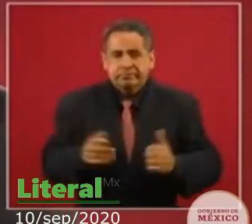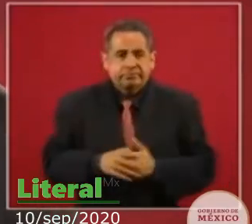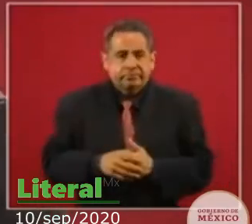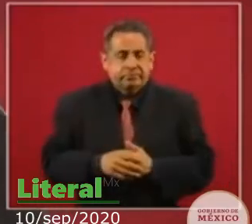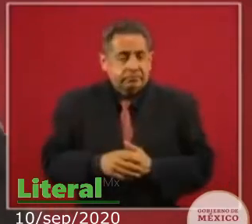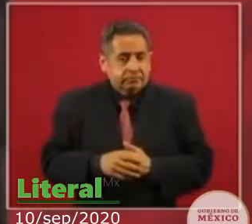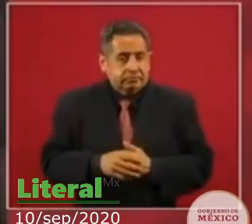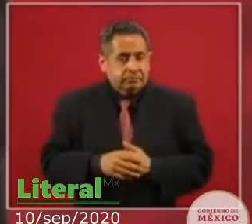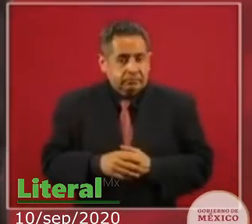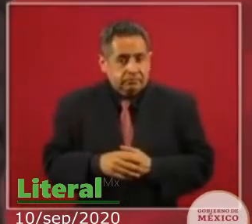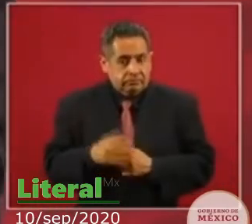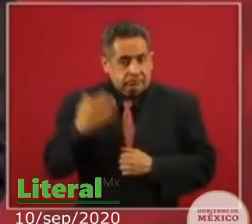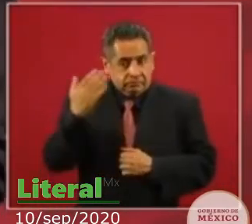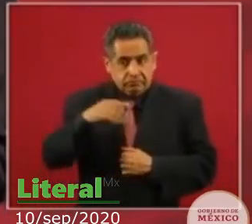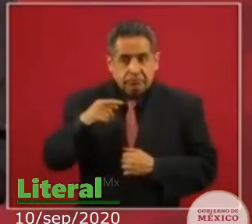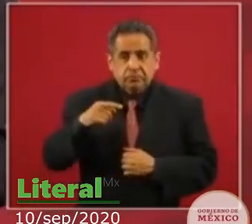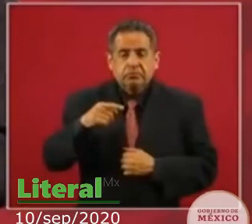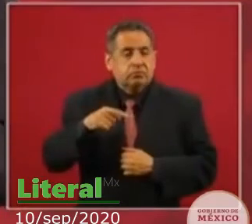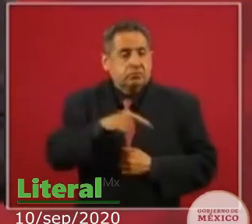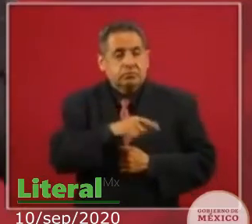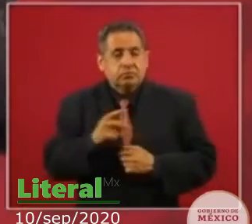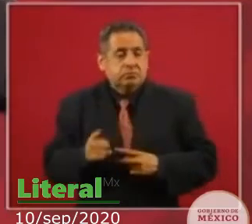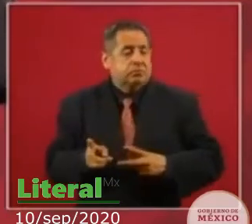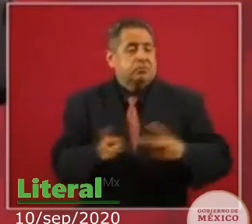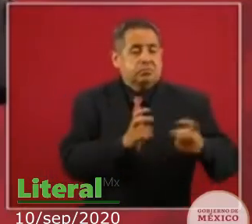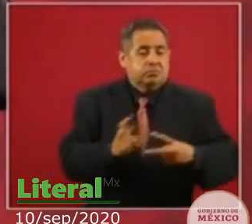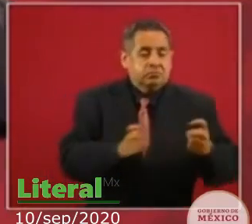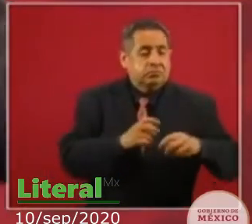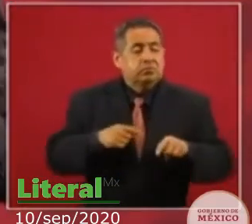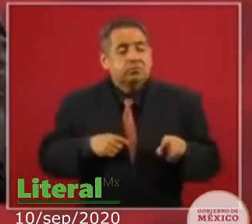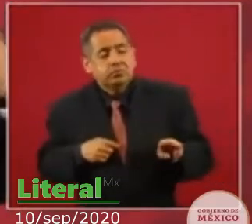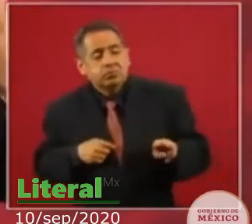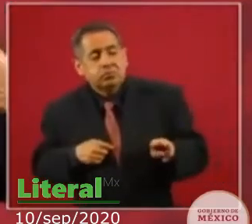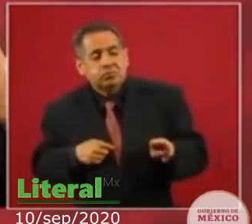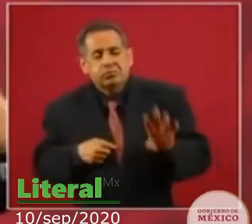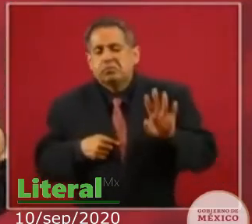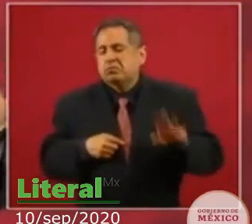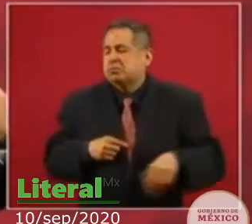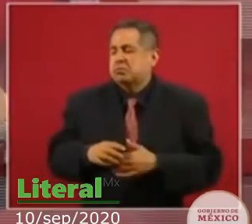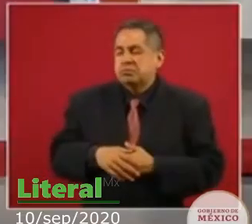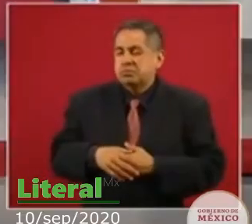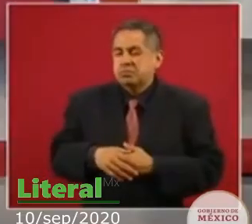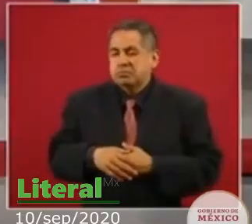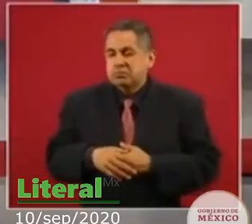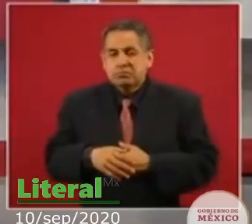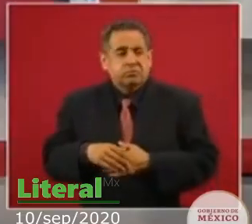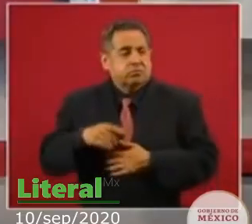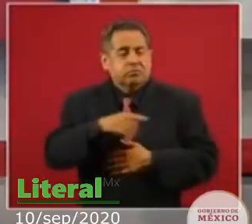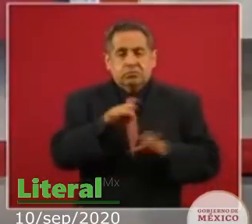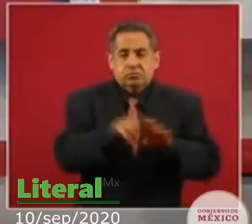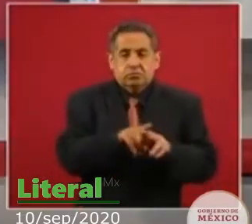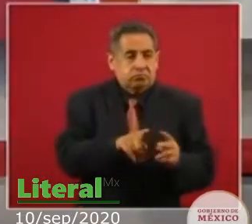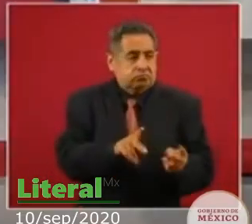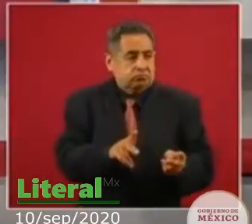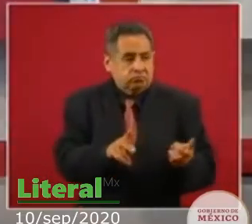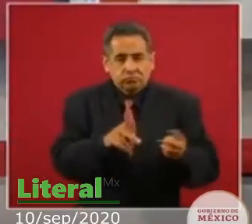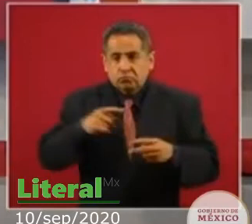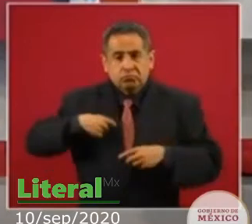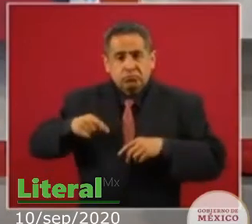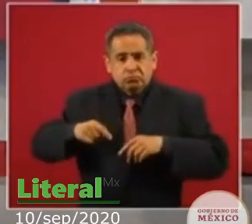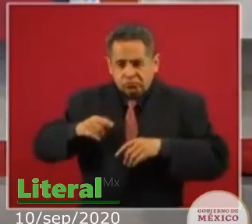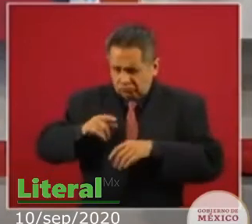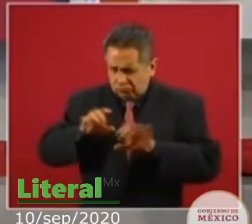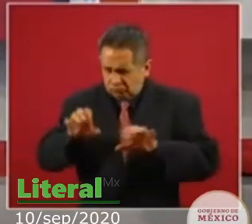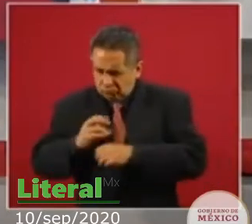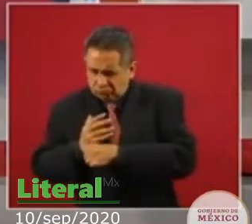Saben que se robaban el combustible, pero tenían los equipos más sofisticados para detectar